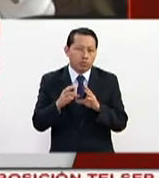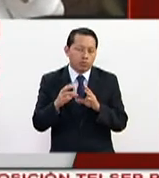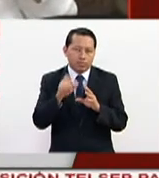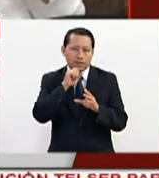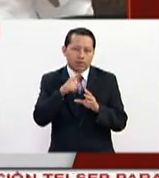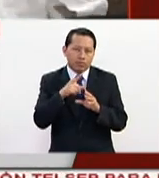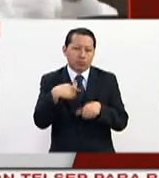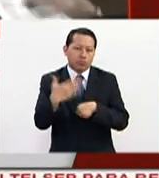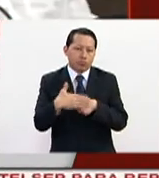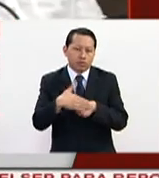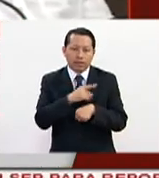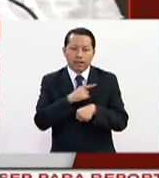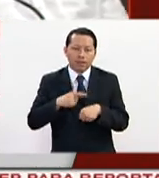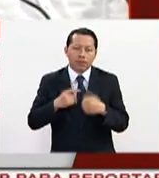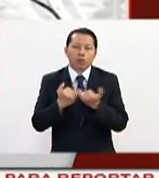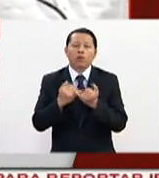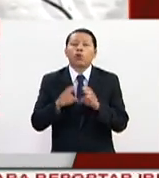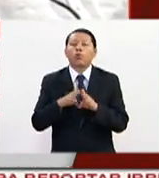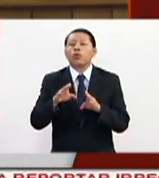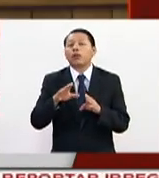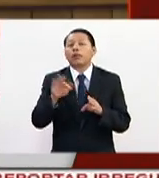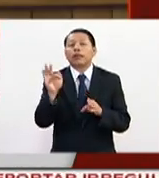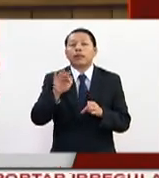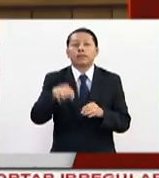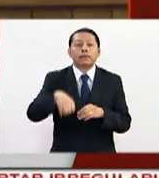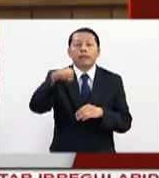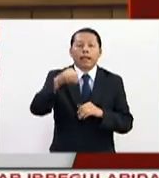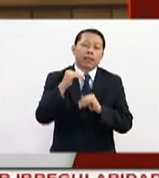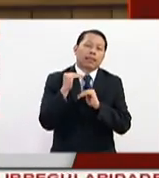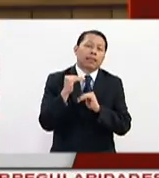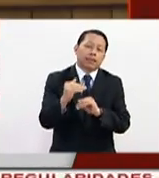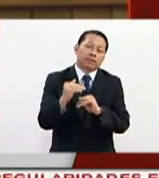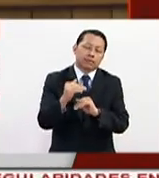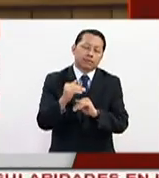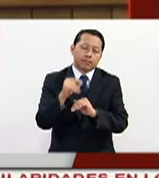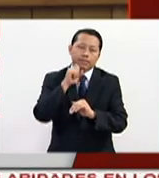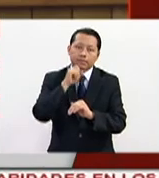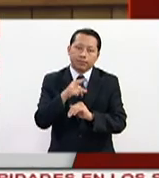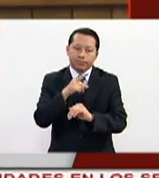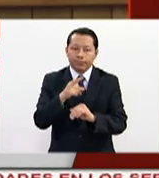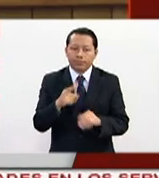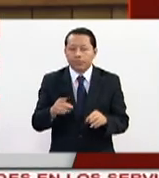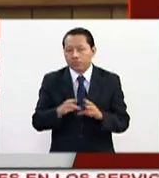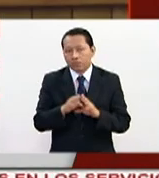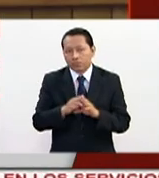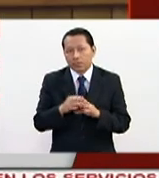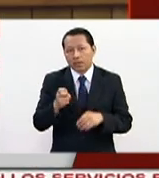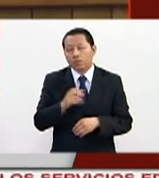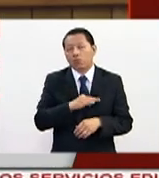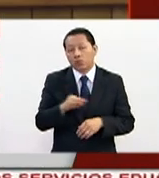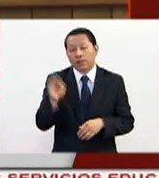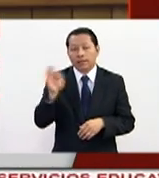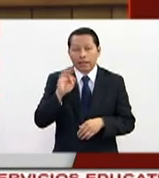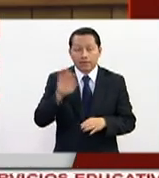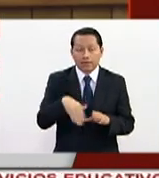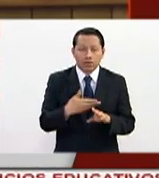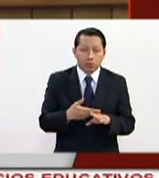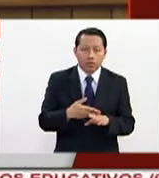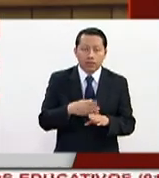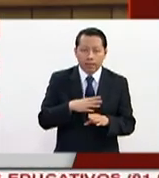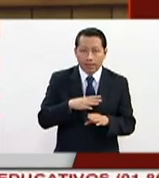poder, que también se deberían poner límites a las edades que tienen las autoridades. En este caso, pues eso puede jugar una carta en